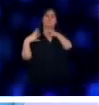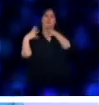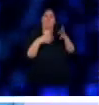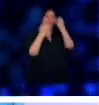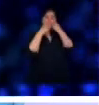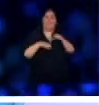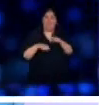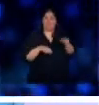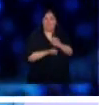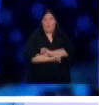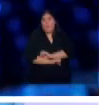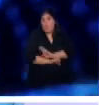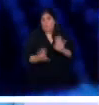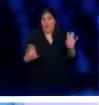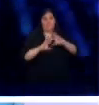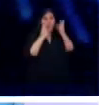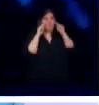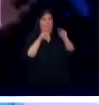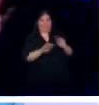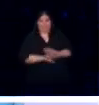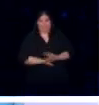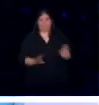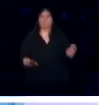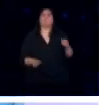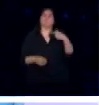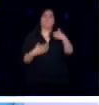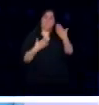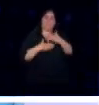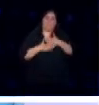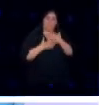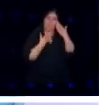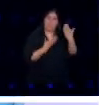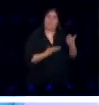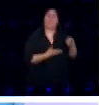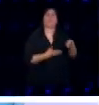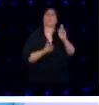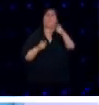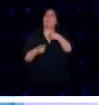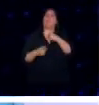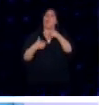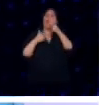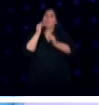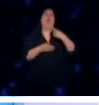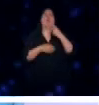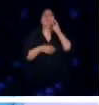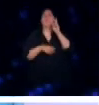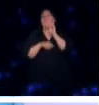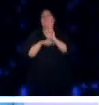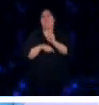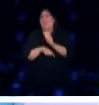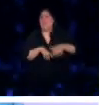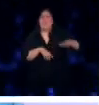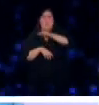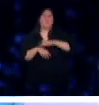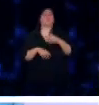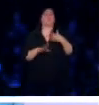impericia y la incapacidad para gobernar de quien es hoy ministro de Economía y encabeza la fórmula oficialista, que es Sergio Massa, ¿no? Ahí hay